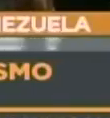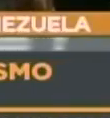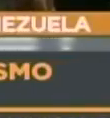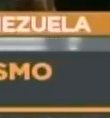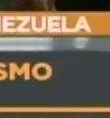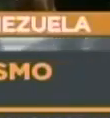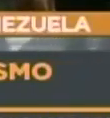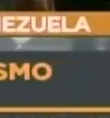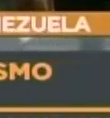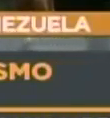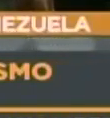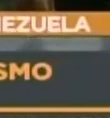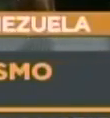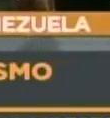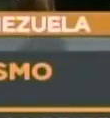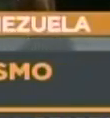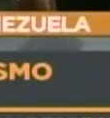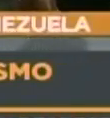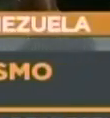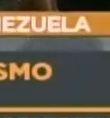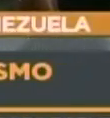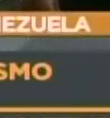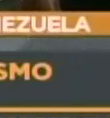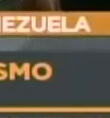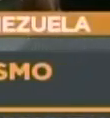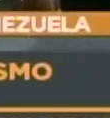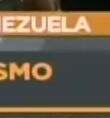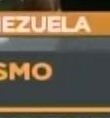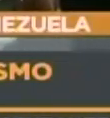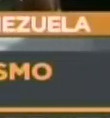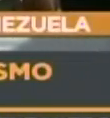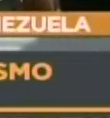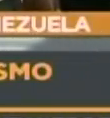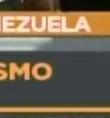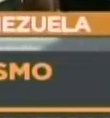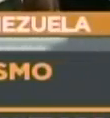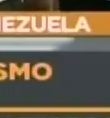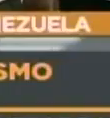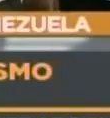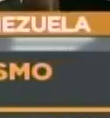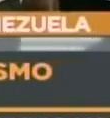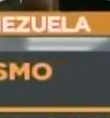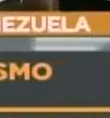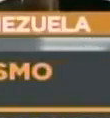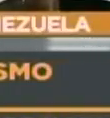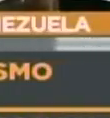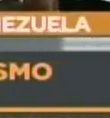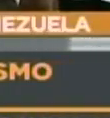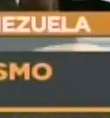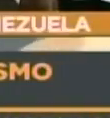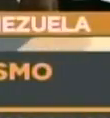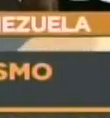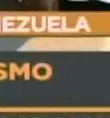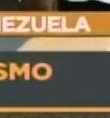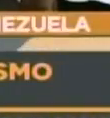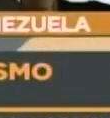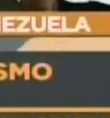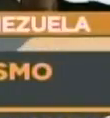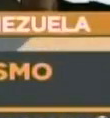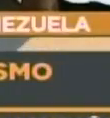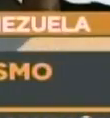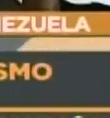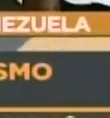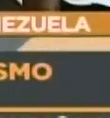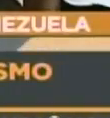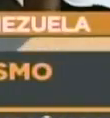programado tanto para la Flor de Venezuela como en el marco también de esa visita 162 de la excelsa patrona, la Divina Pastora? Bueno,